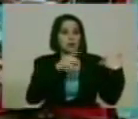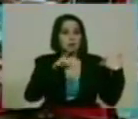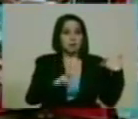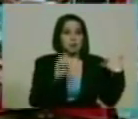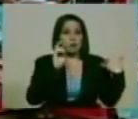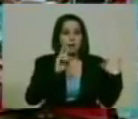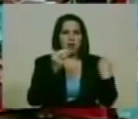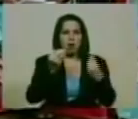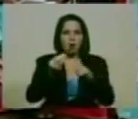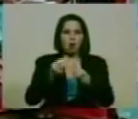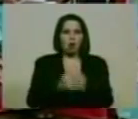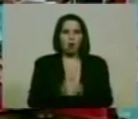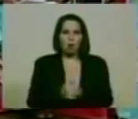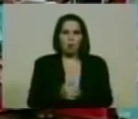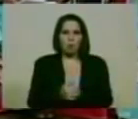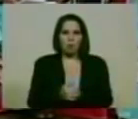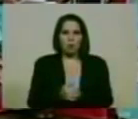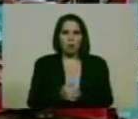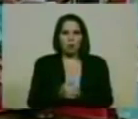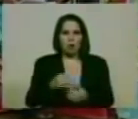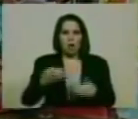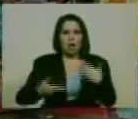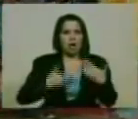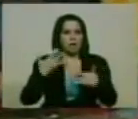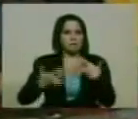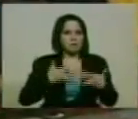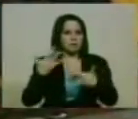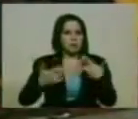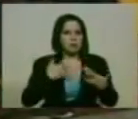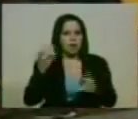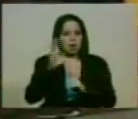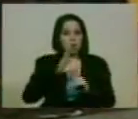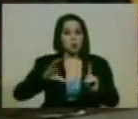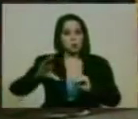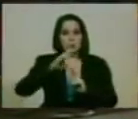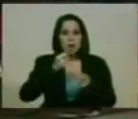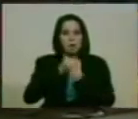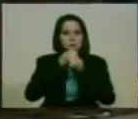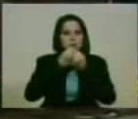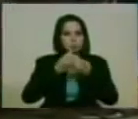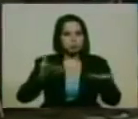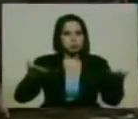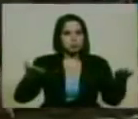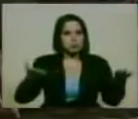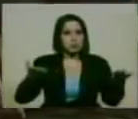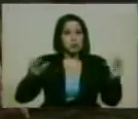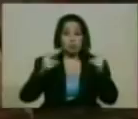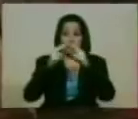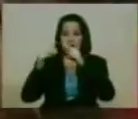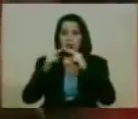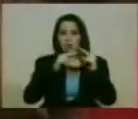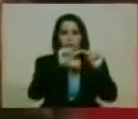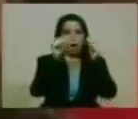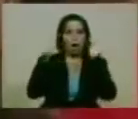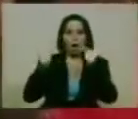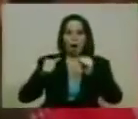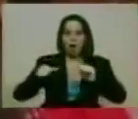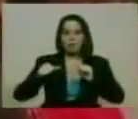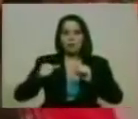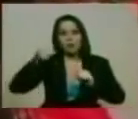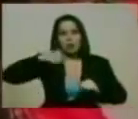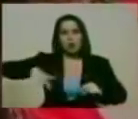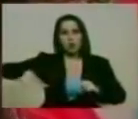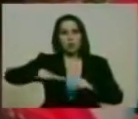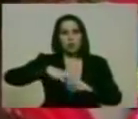Invertir en proyectos culturales para que se conozca también el arte y